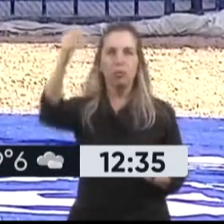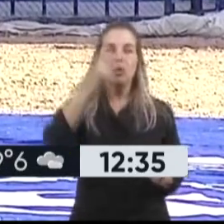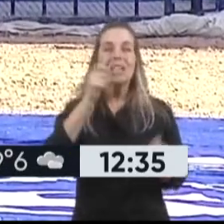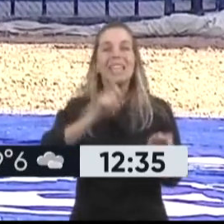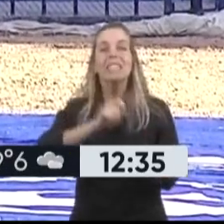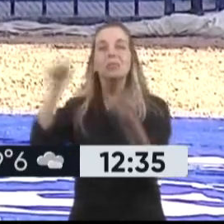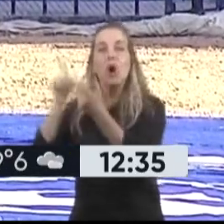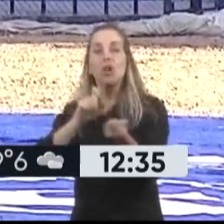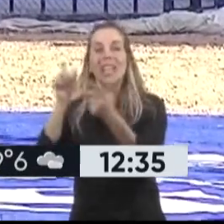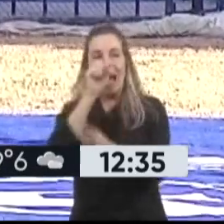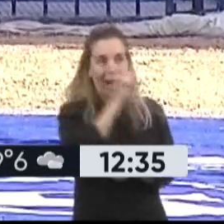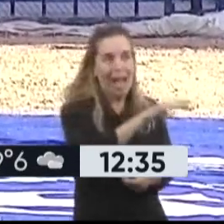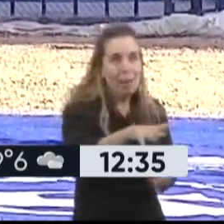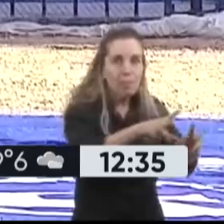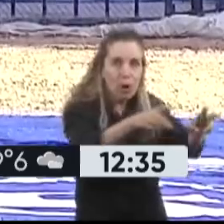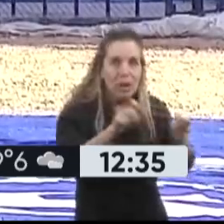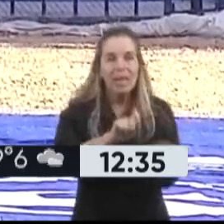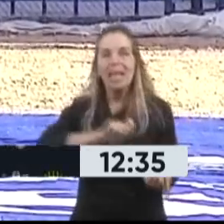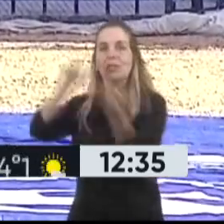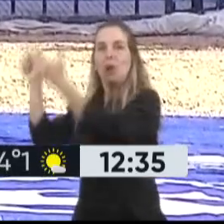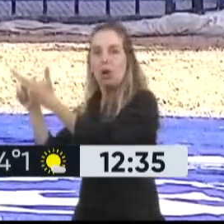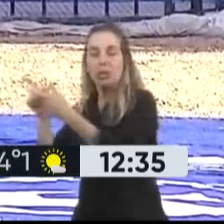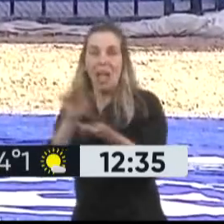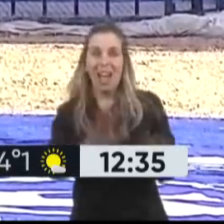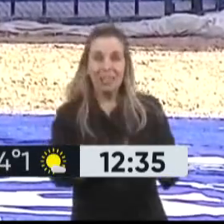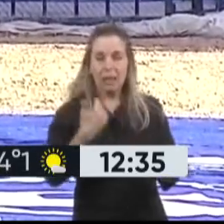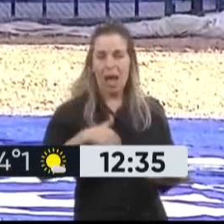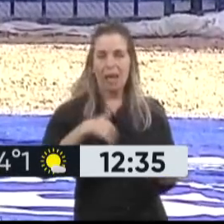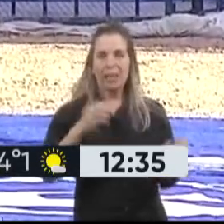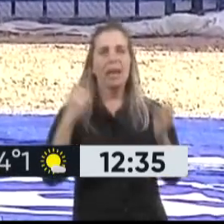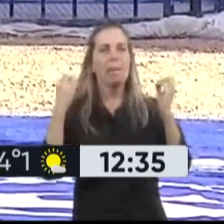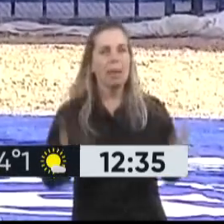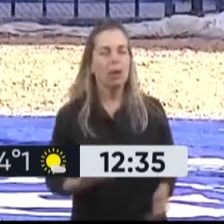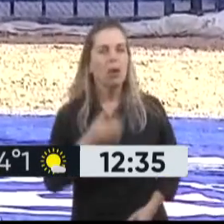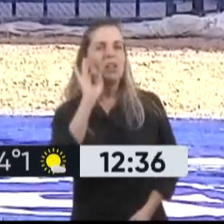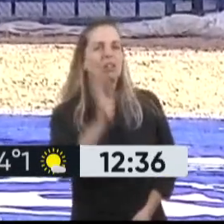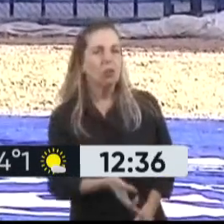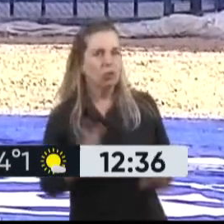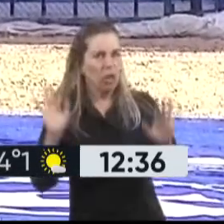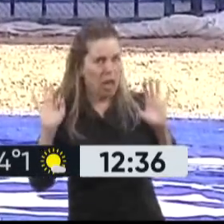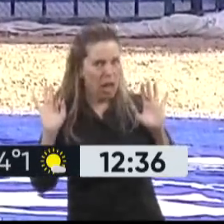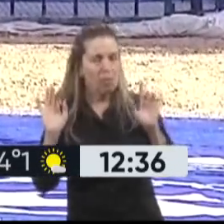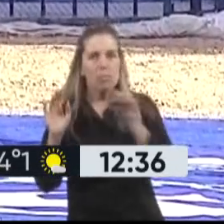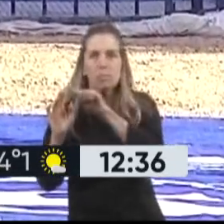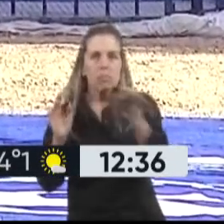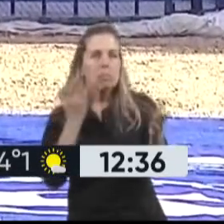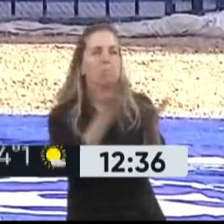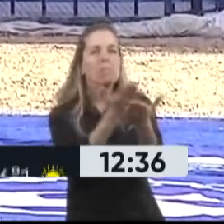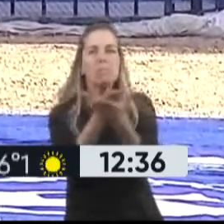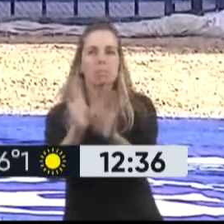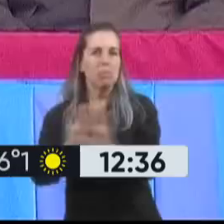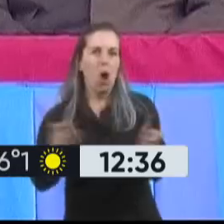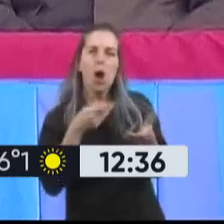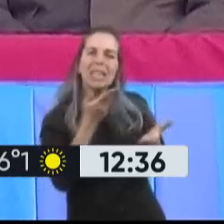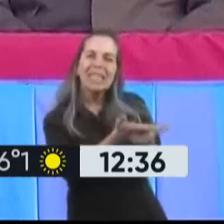sector agropecuario, mejor le va a ir al país. Yo sé que nadie tiene derecho a pedirles nada. Sé que han